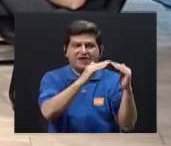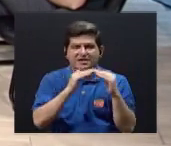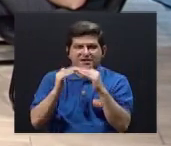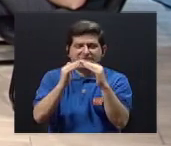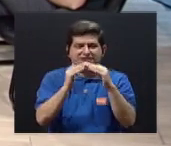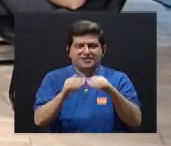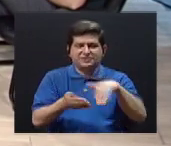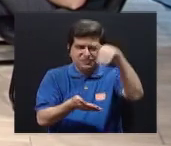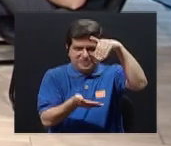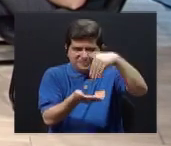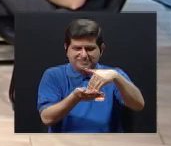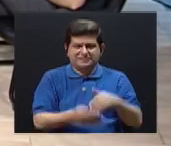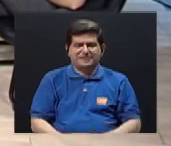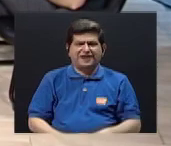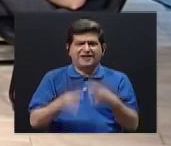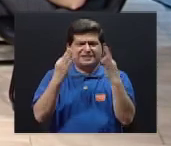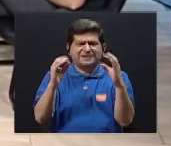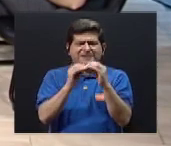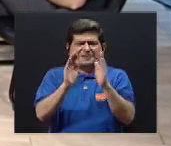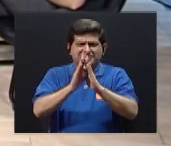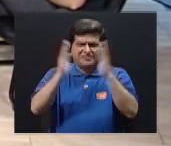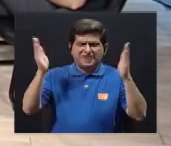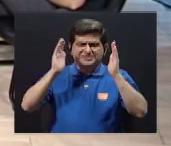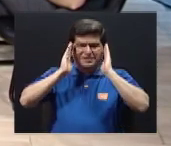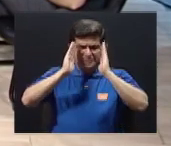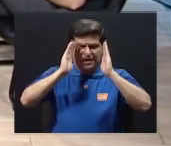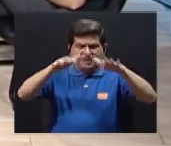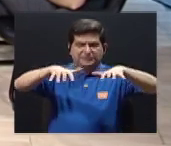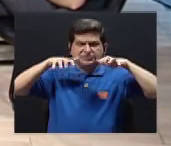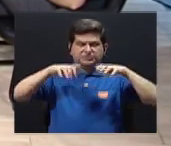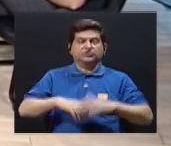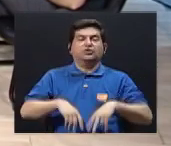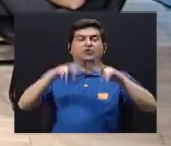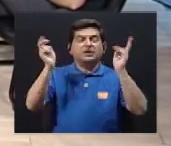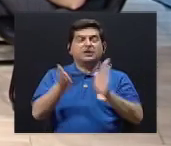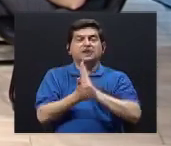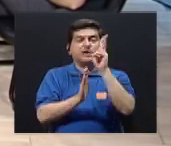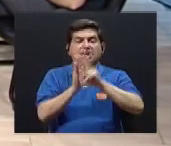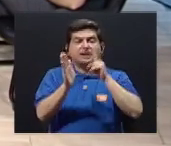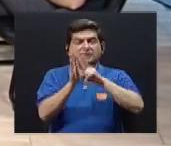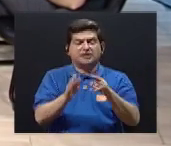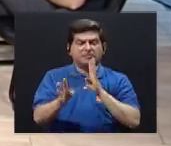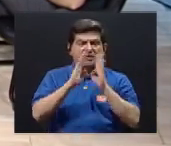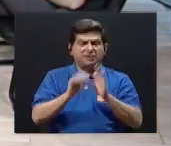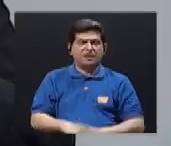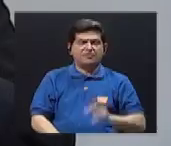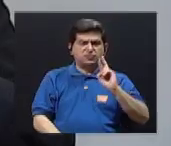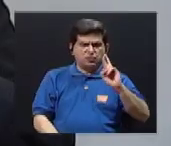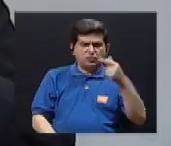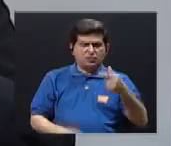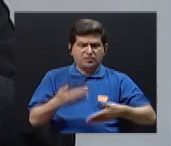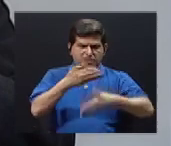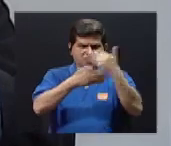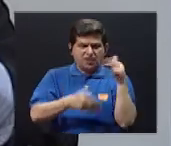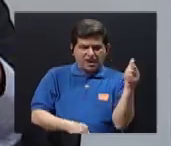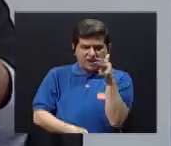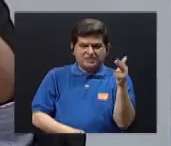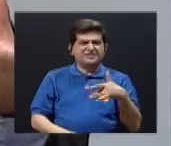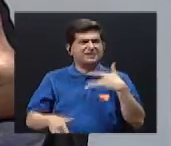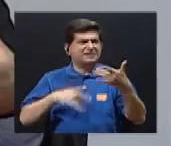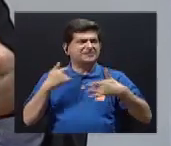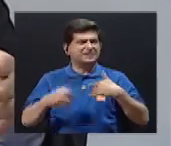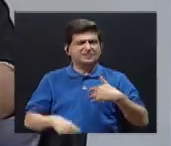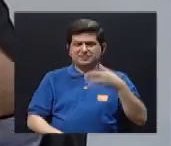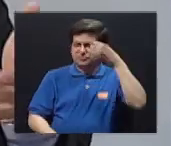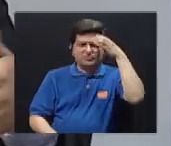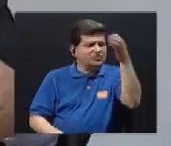¿verdad? Aspiramos a una audiencia mucho más amplia. Y también el tema documental, creo que lo comenzamos a ver con don Roberto fuera de cámara,